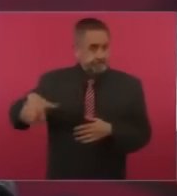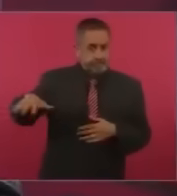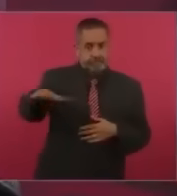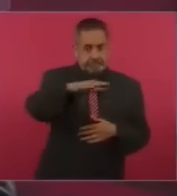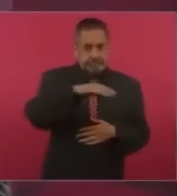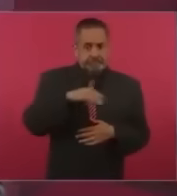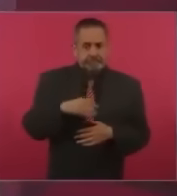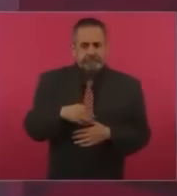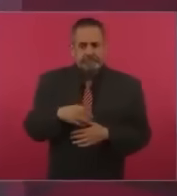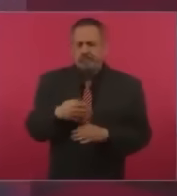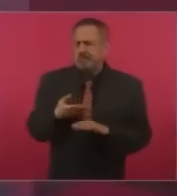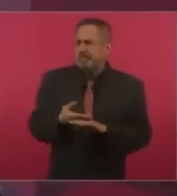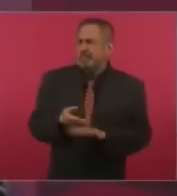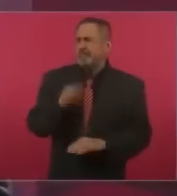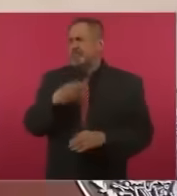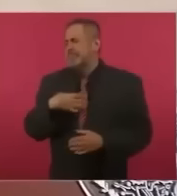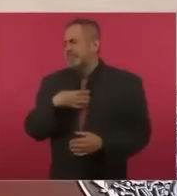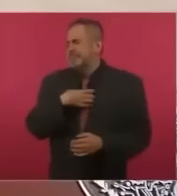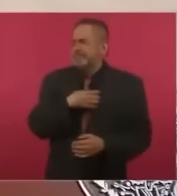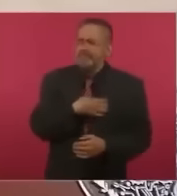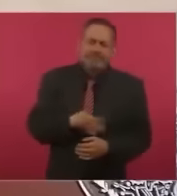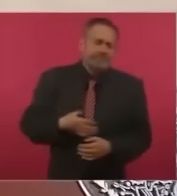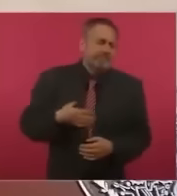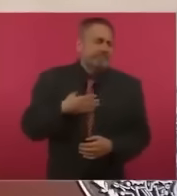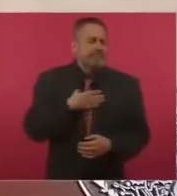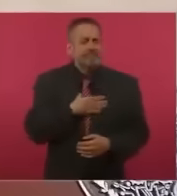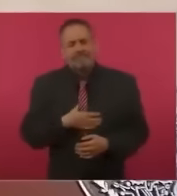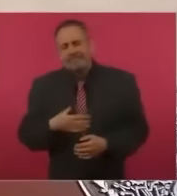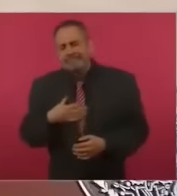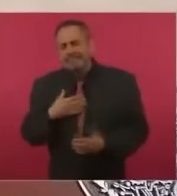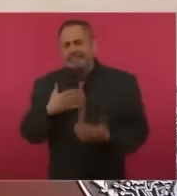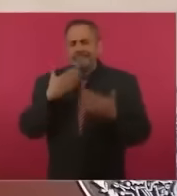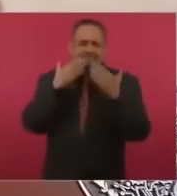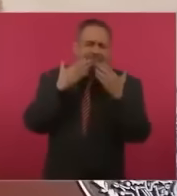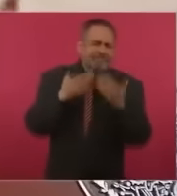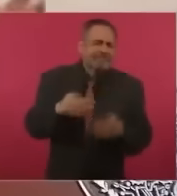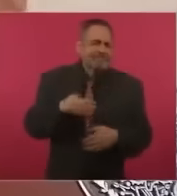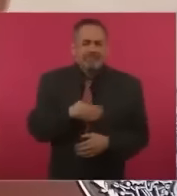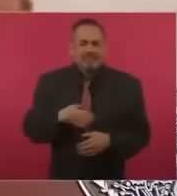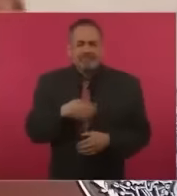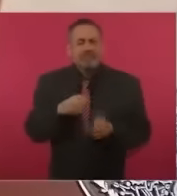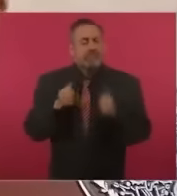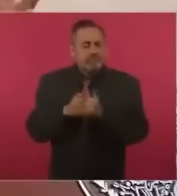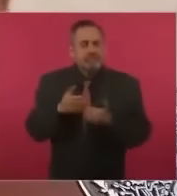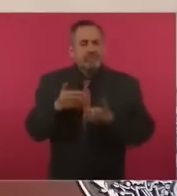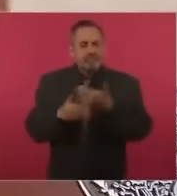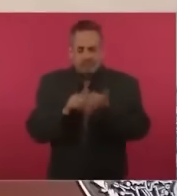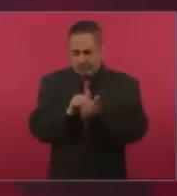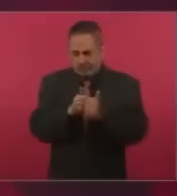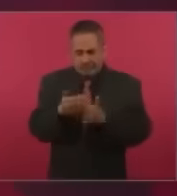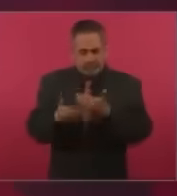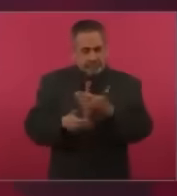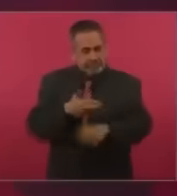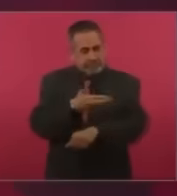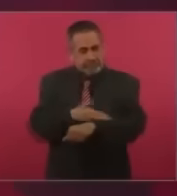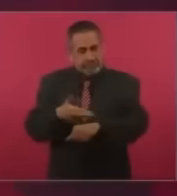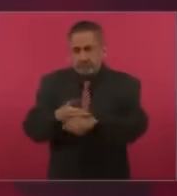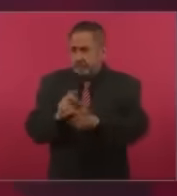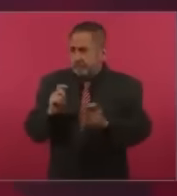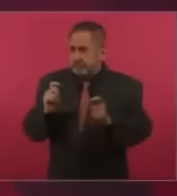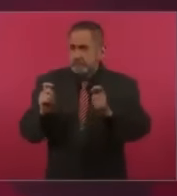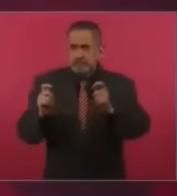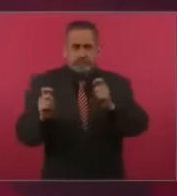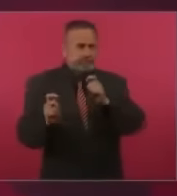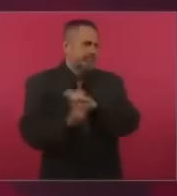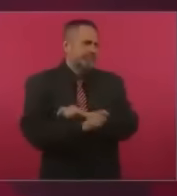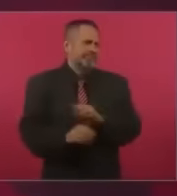metralleta juicio sumarios como si él fuera una especie de Ministerio Público de la República y el juez de la nación la única y